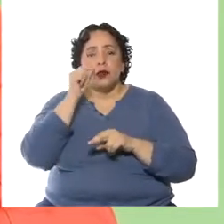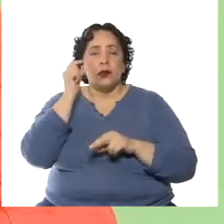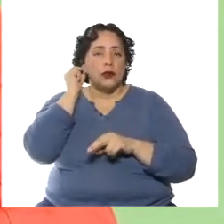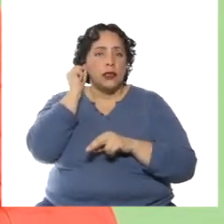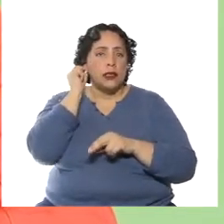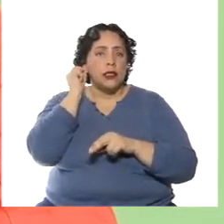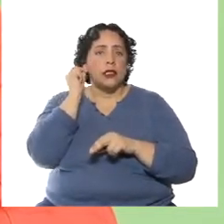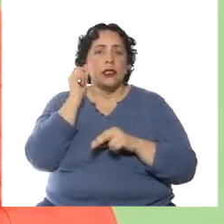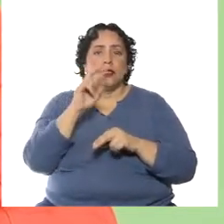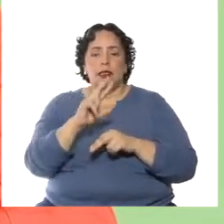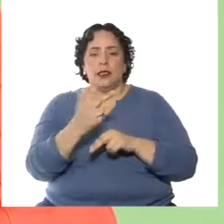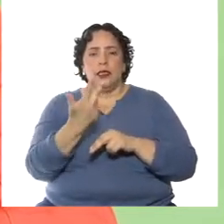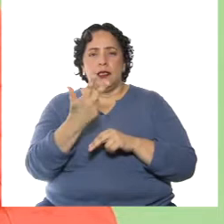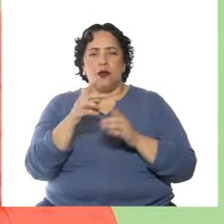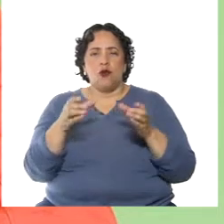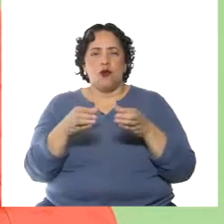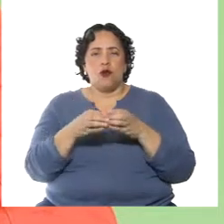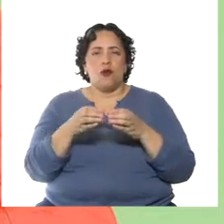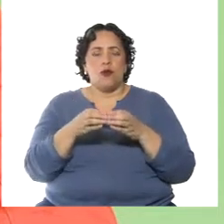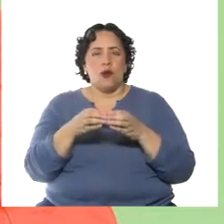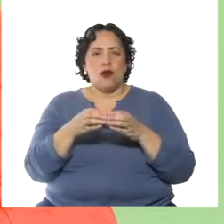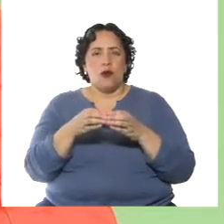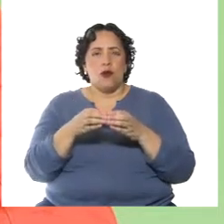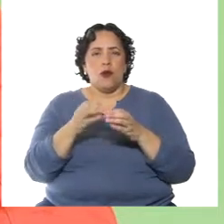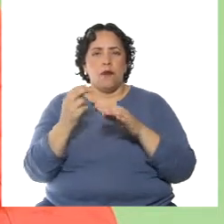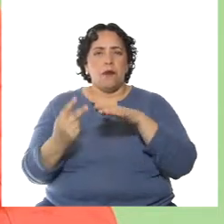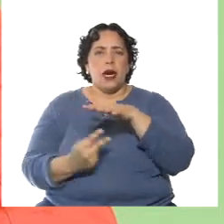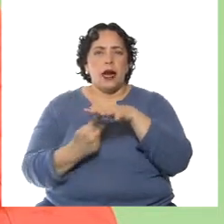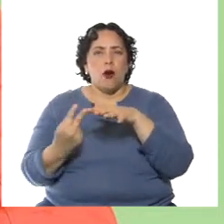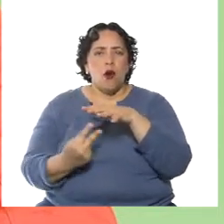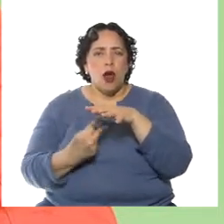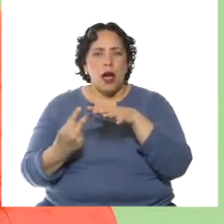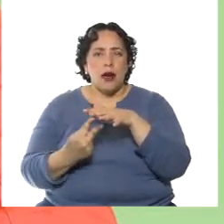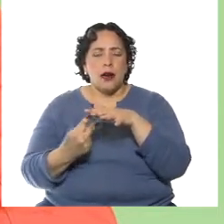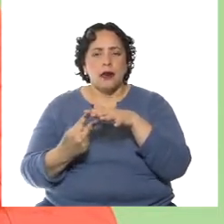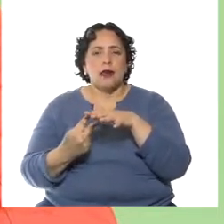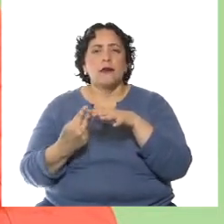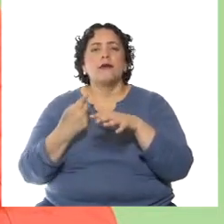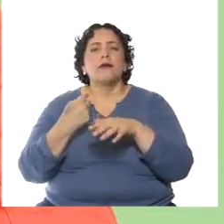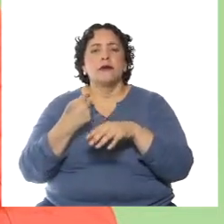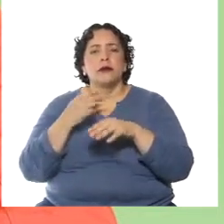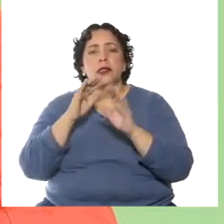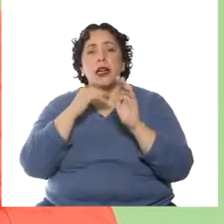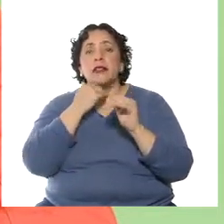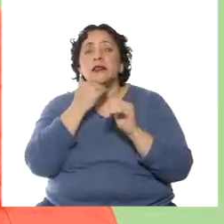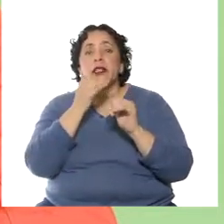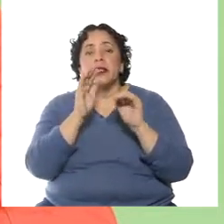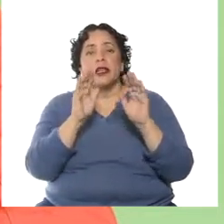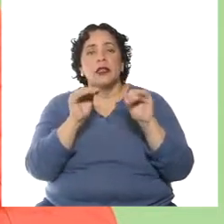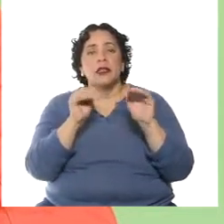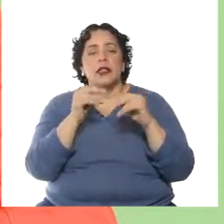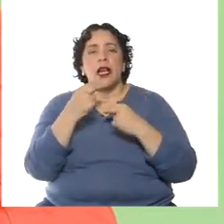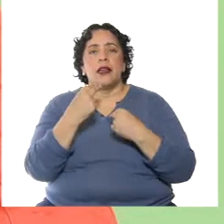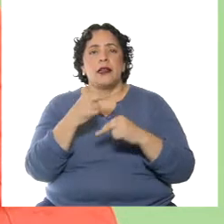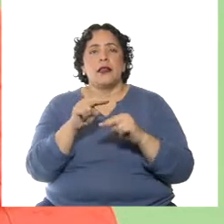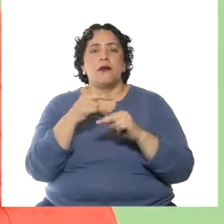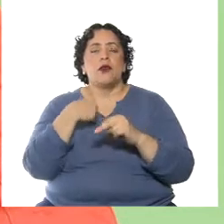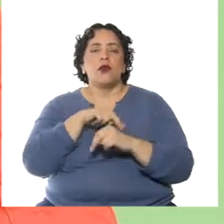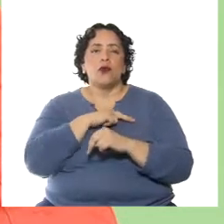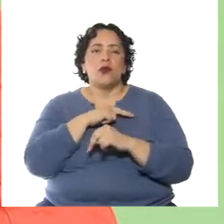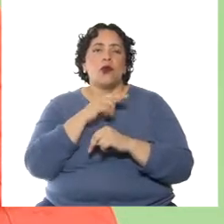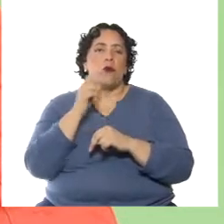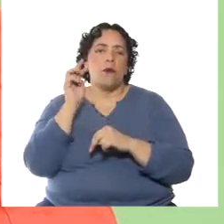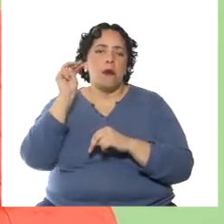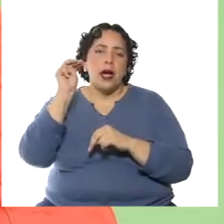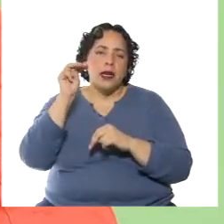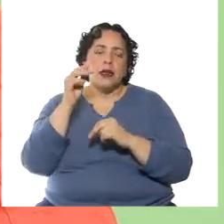tercer grupo, ese último grupo de nuestra etapa preescolar, ya le van a decir chao a nuestro nivel, y nosotros, la maestra, nos